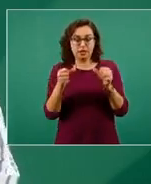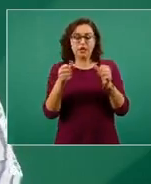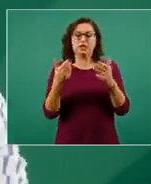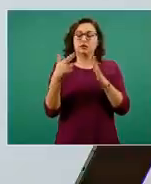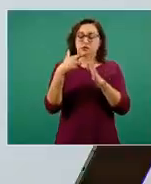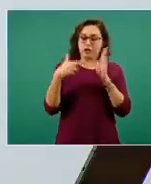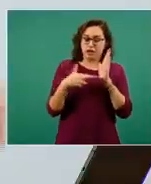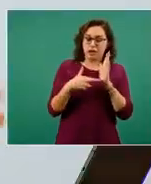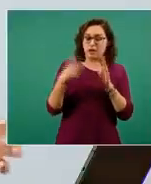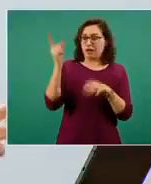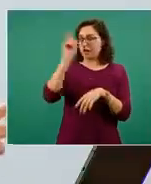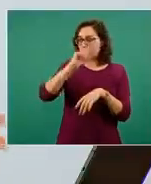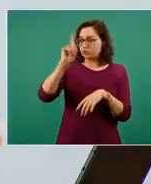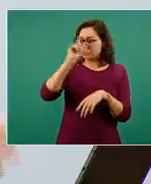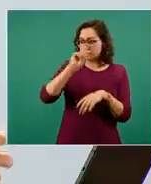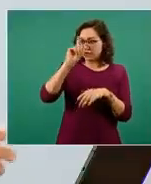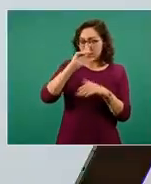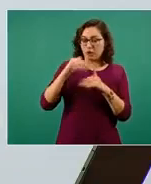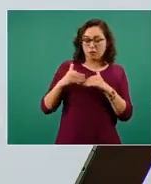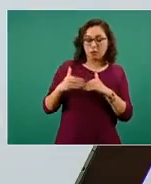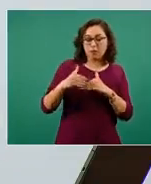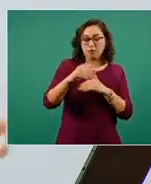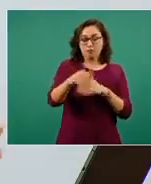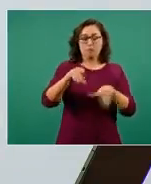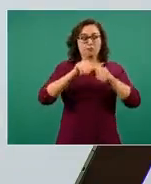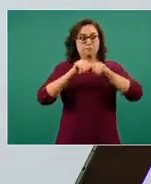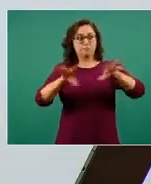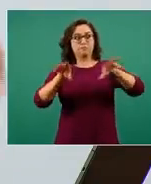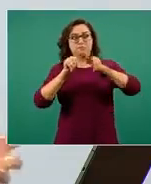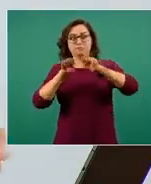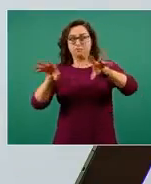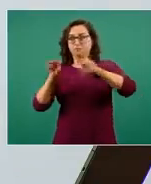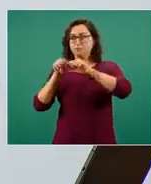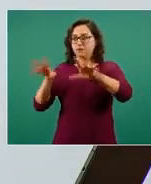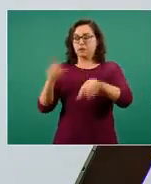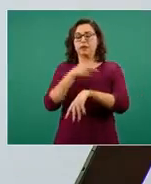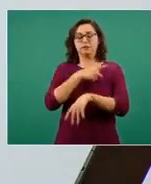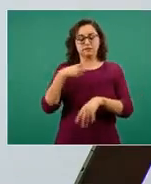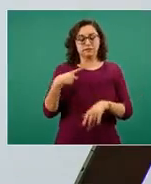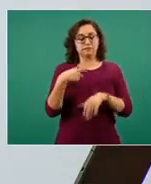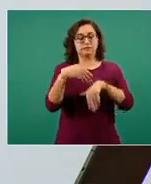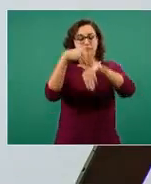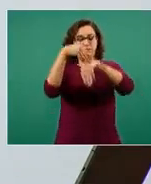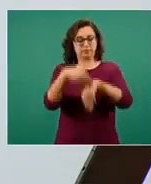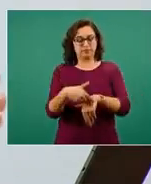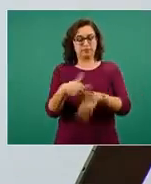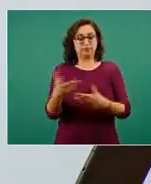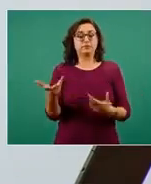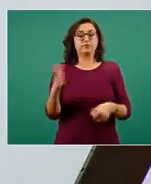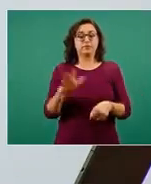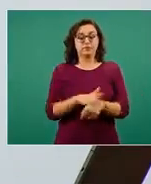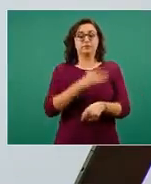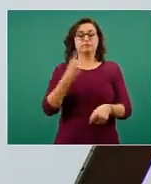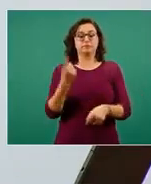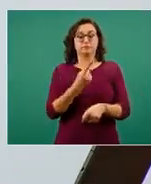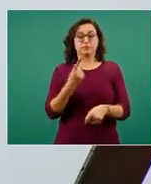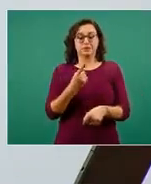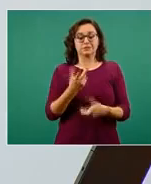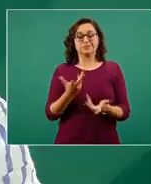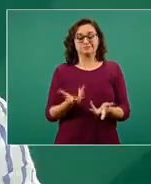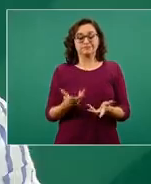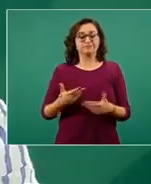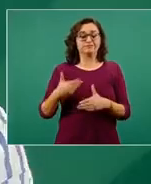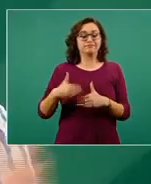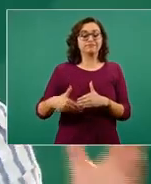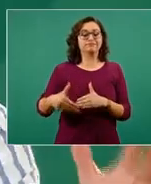o las recomendaciones que en este momento le hacen a sus gobernadores, gobernadoras, porque hay que tomar decisiones que seguramente